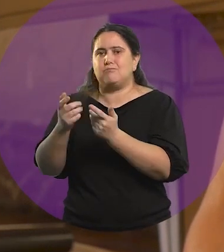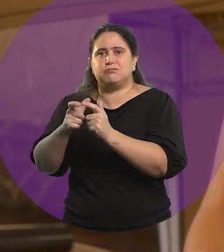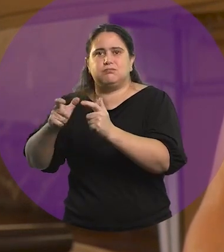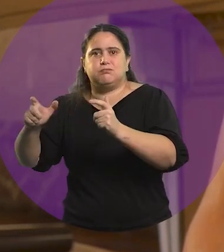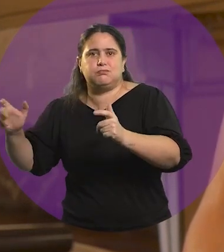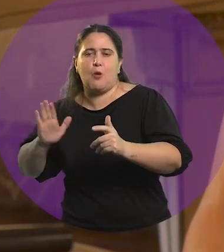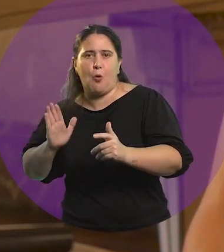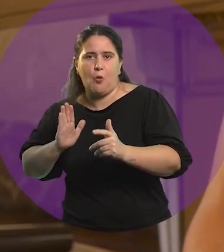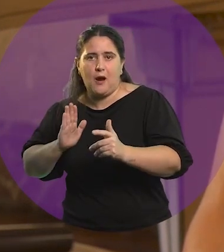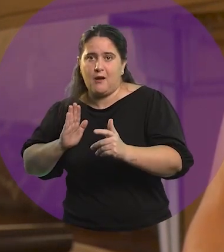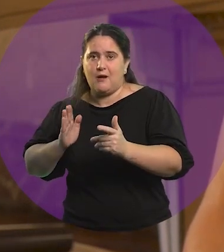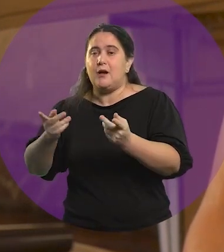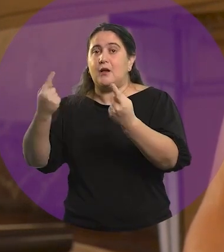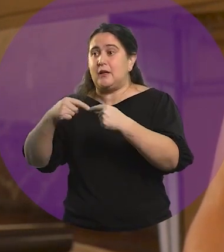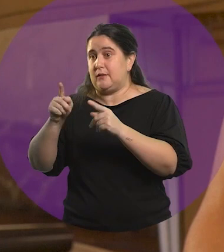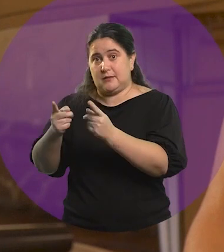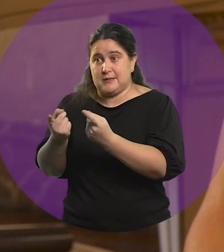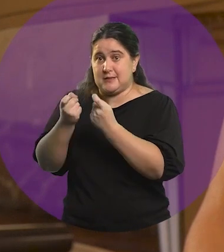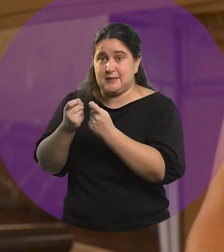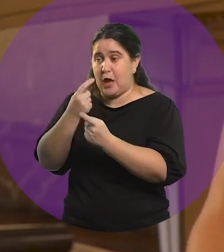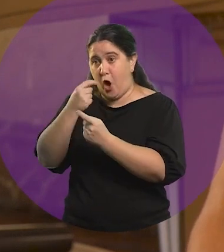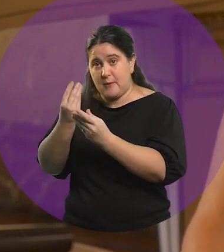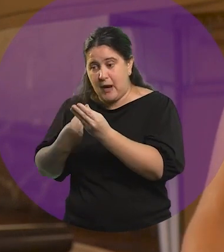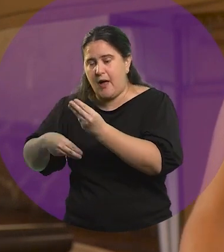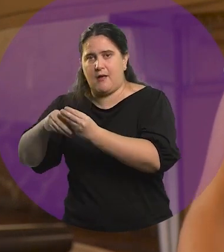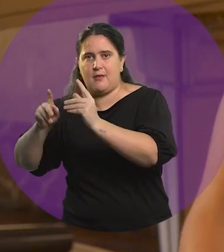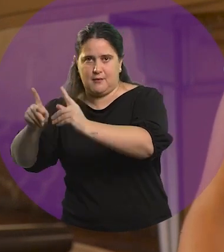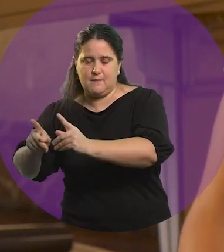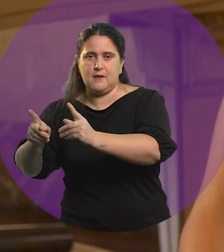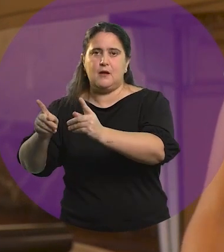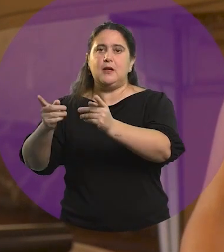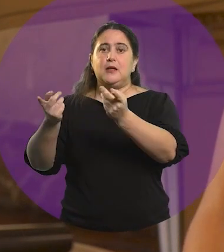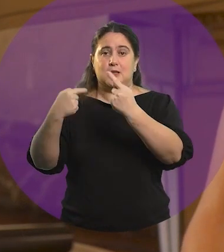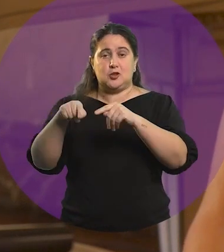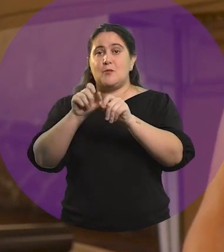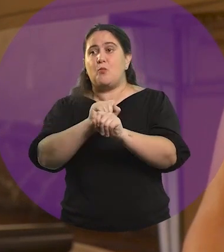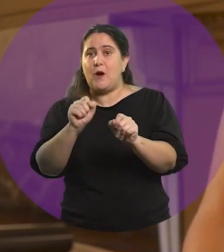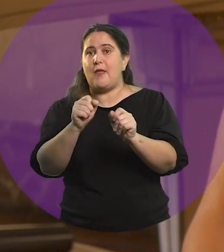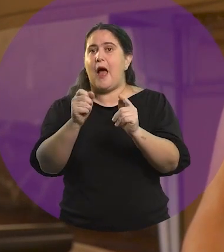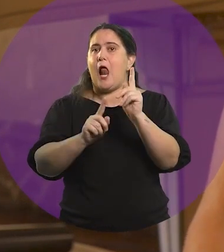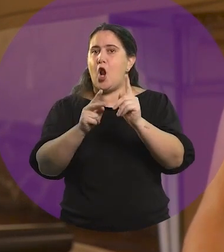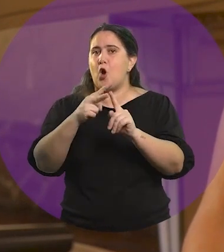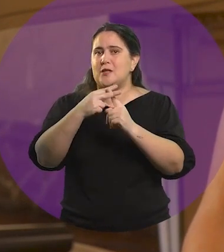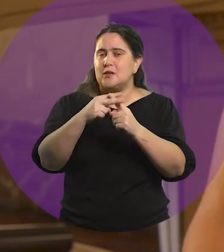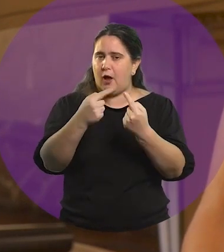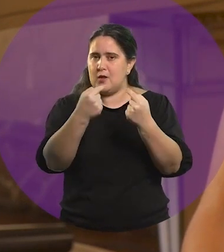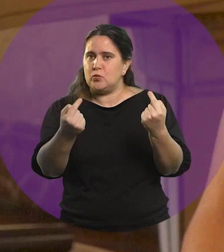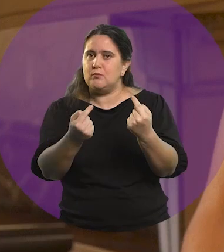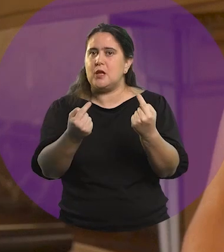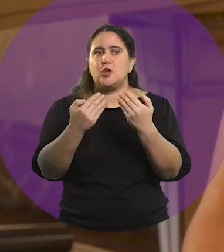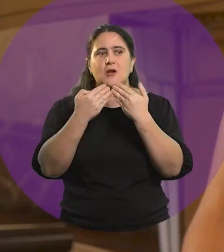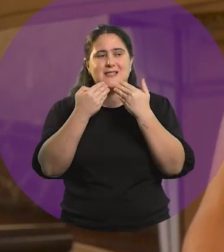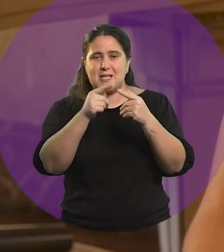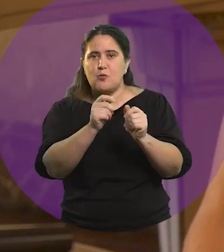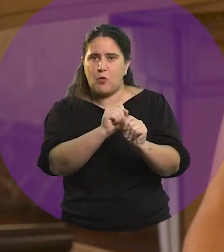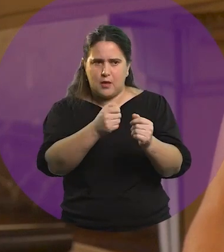poblando solamente de mujeres y donde también vamos a necesitar esa complementariedad. Así que el poder tener un instrumento que